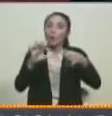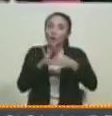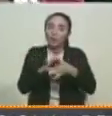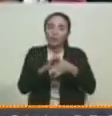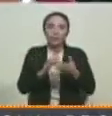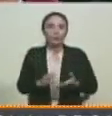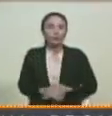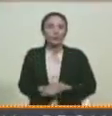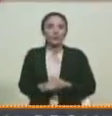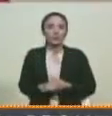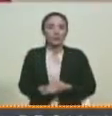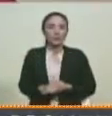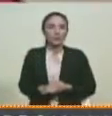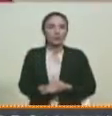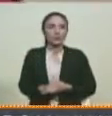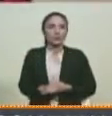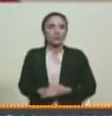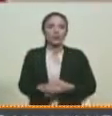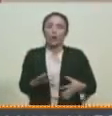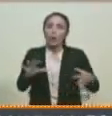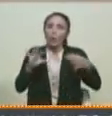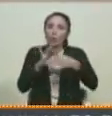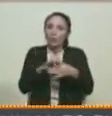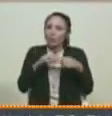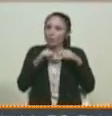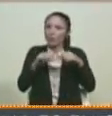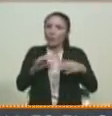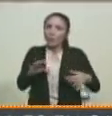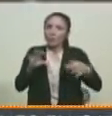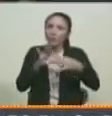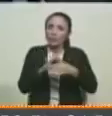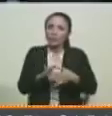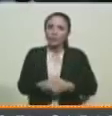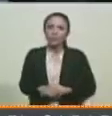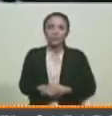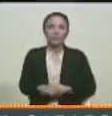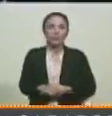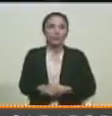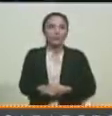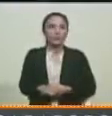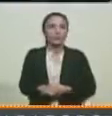muy cohesionado, muy firmemente abrazado